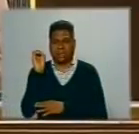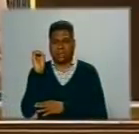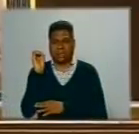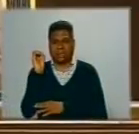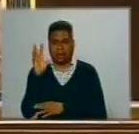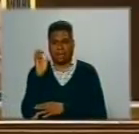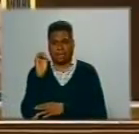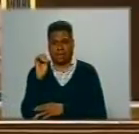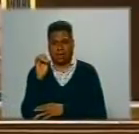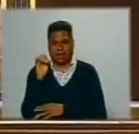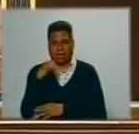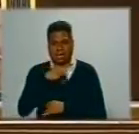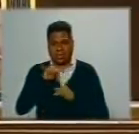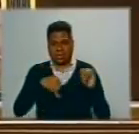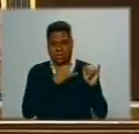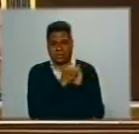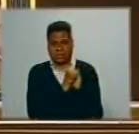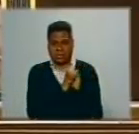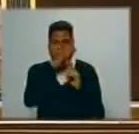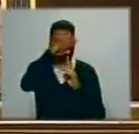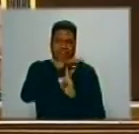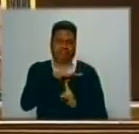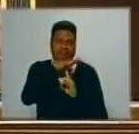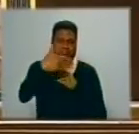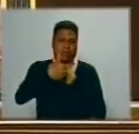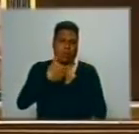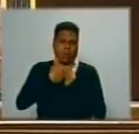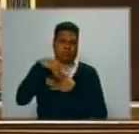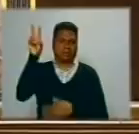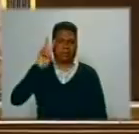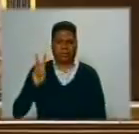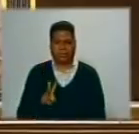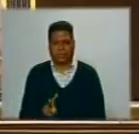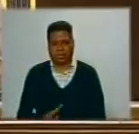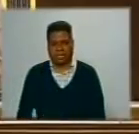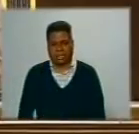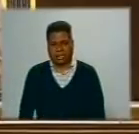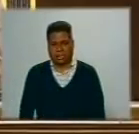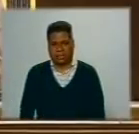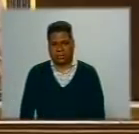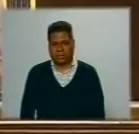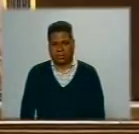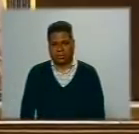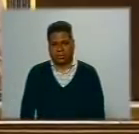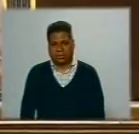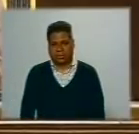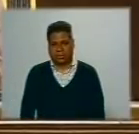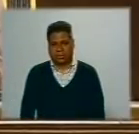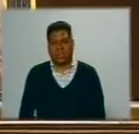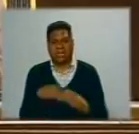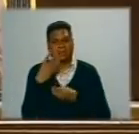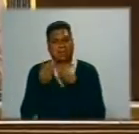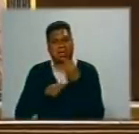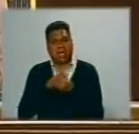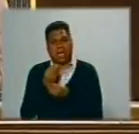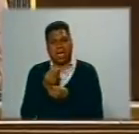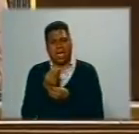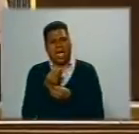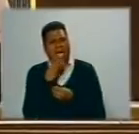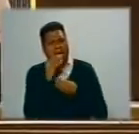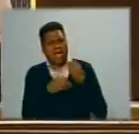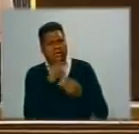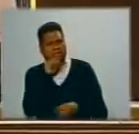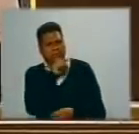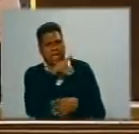para agredir a nuestra patria. Es una estrategia que ha sido diseñada desde Washington y